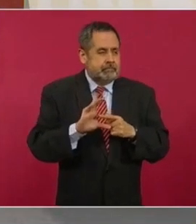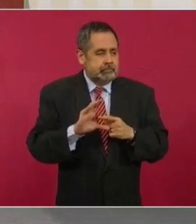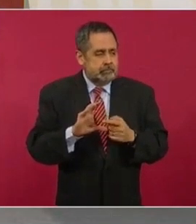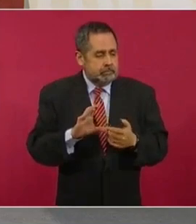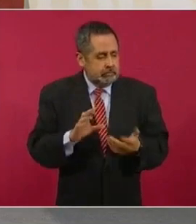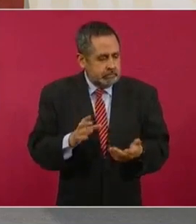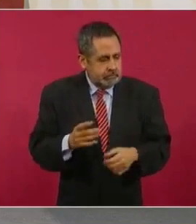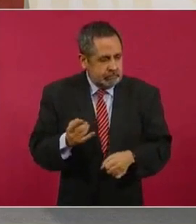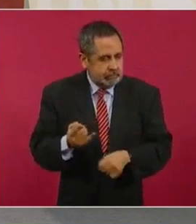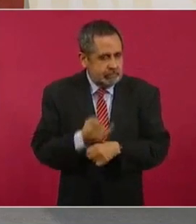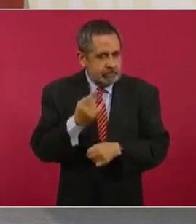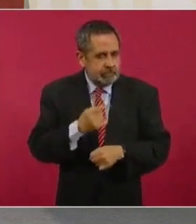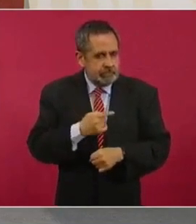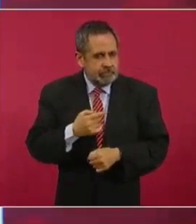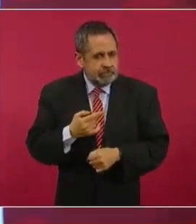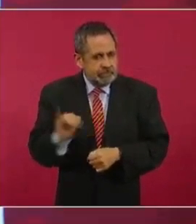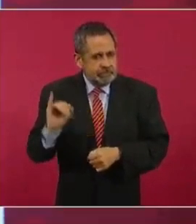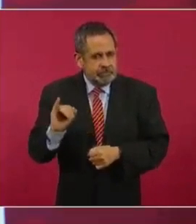endeudado